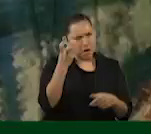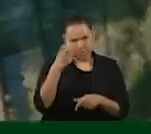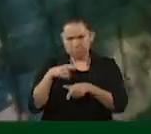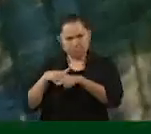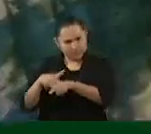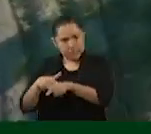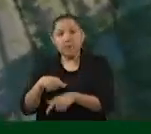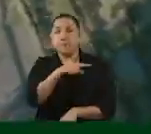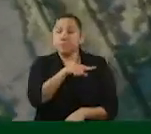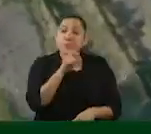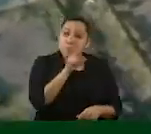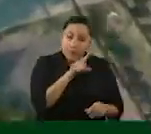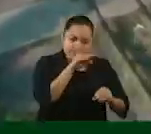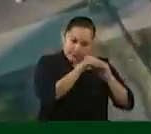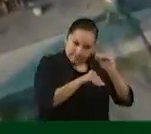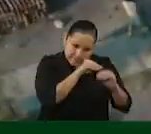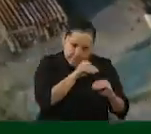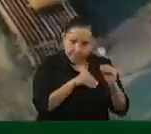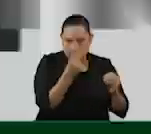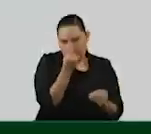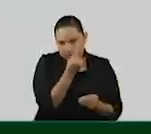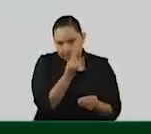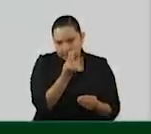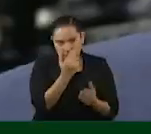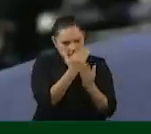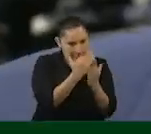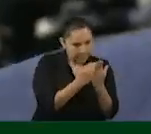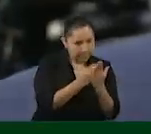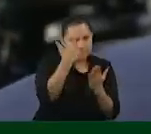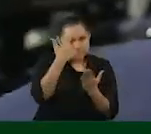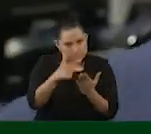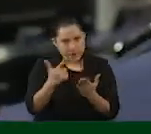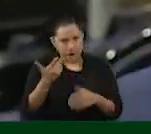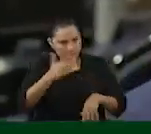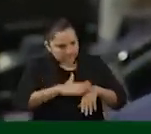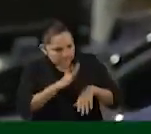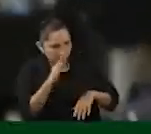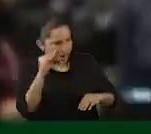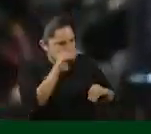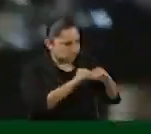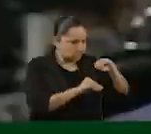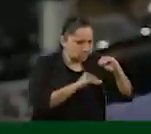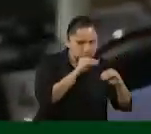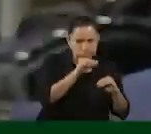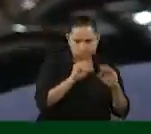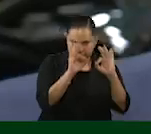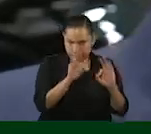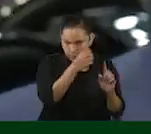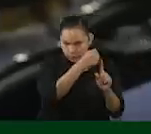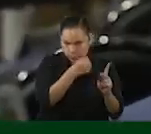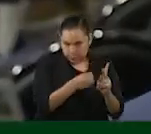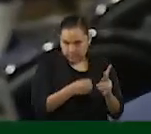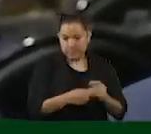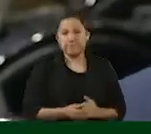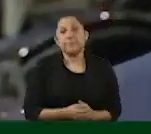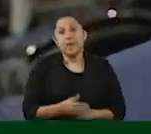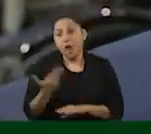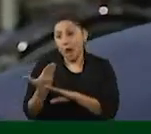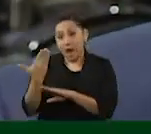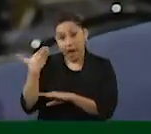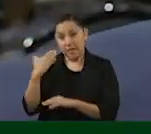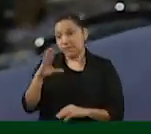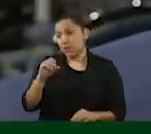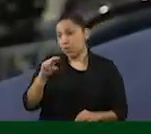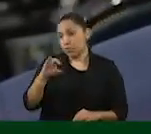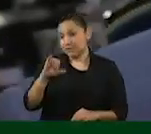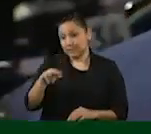para el impulso de la industria ferroviaria. No hay estatización. Se respetan las concesiones que existen y se